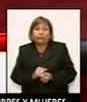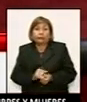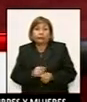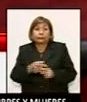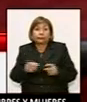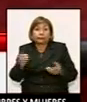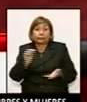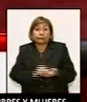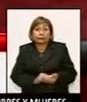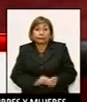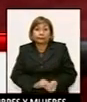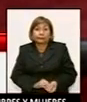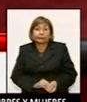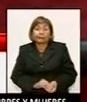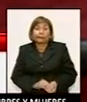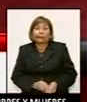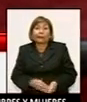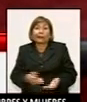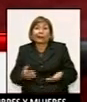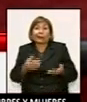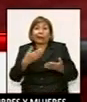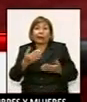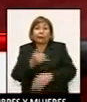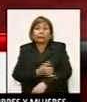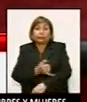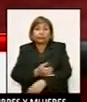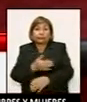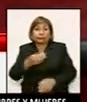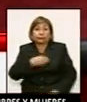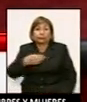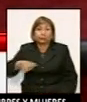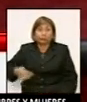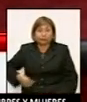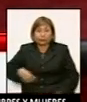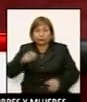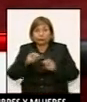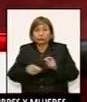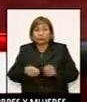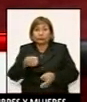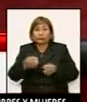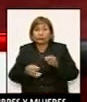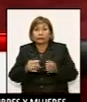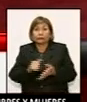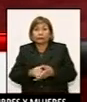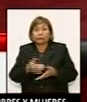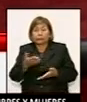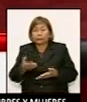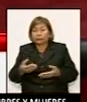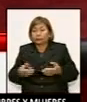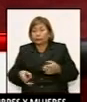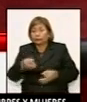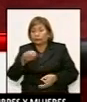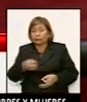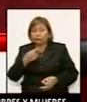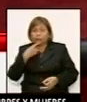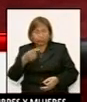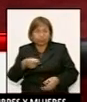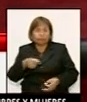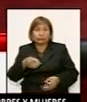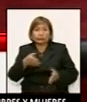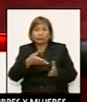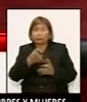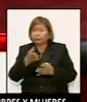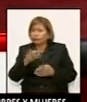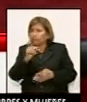además las instituciones como por ejemplo el Ministerio Público, el Poder Judicial, la propia Policía Nacional del Perú, estas a su vez